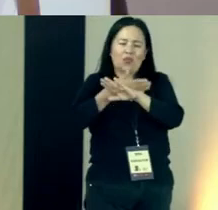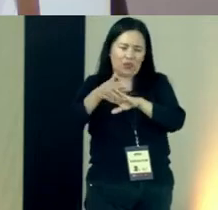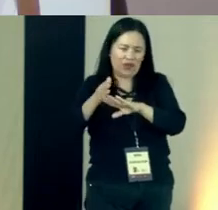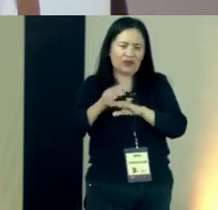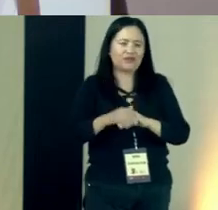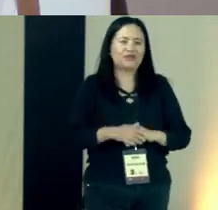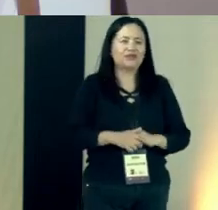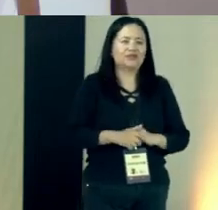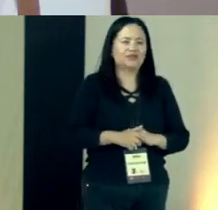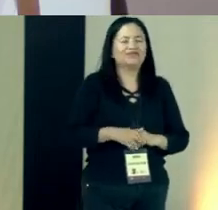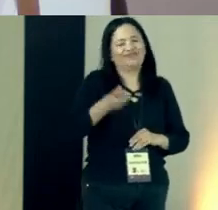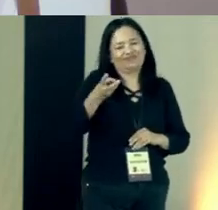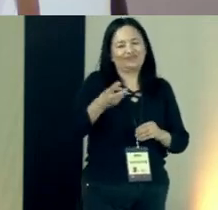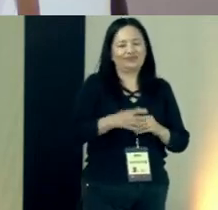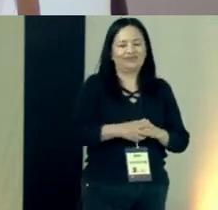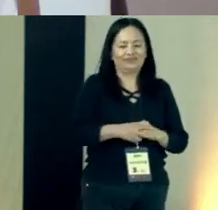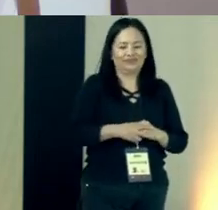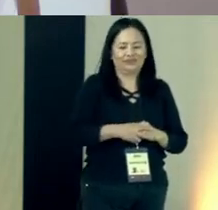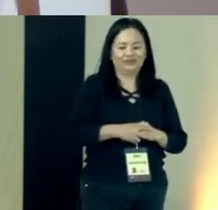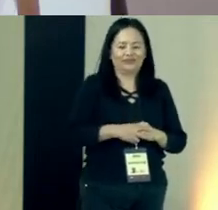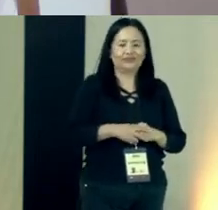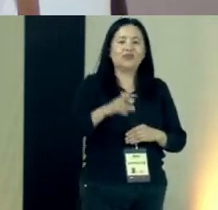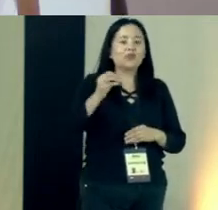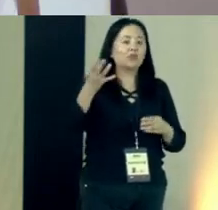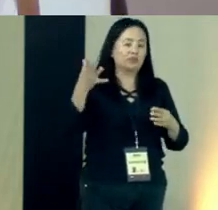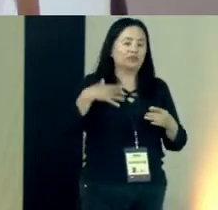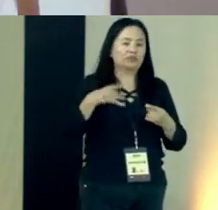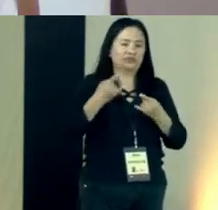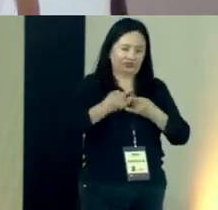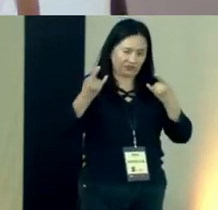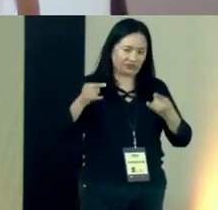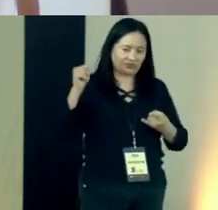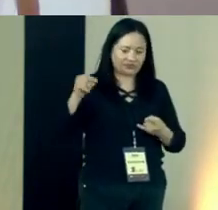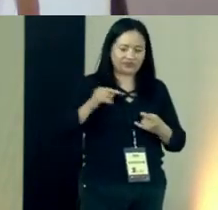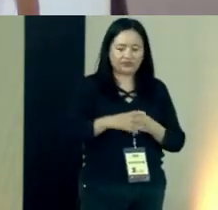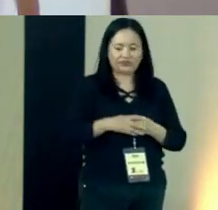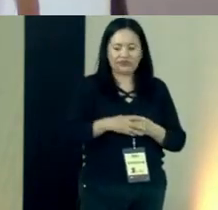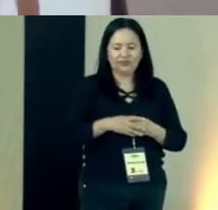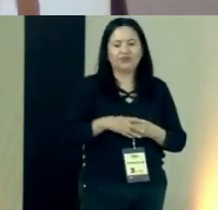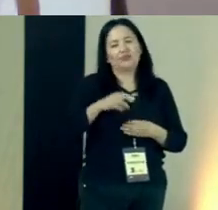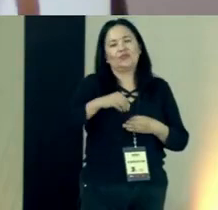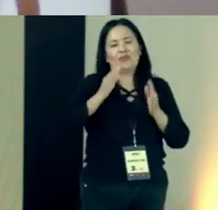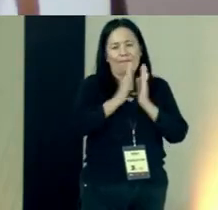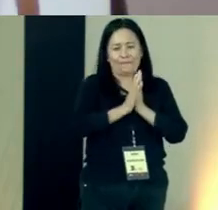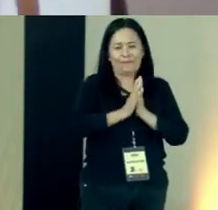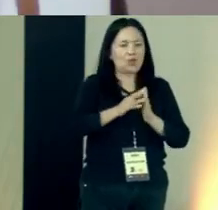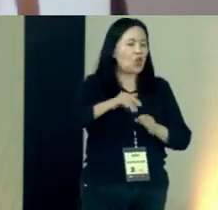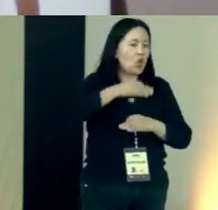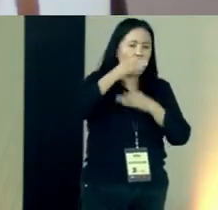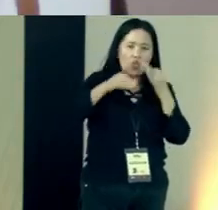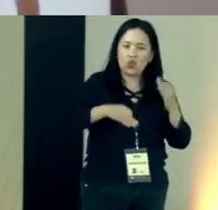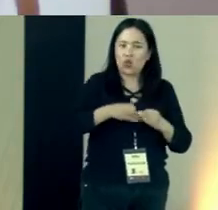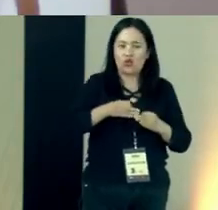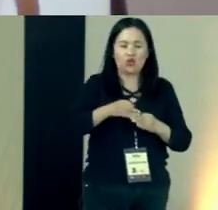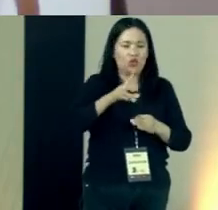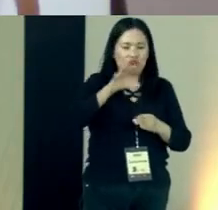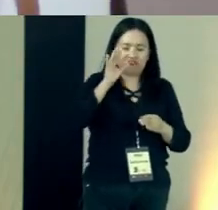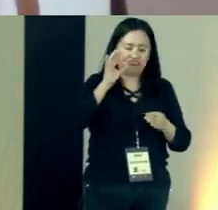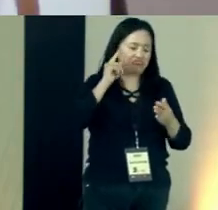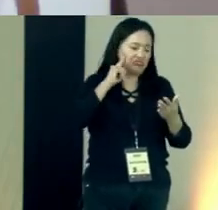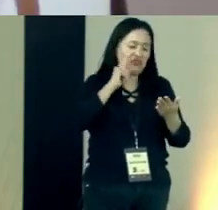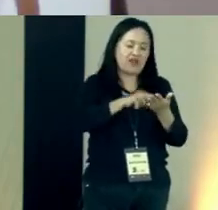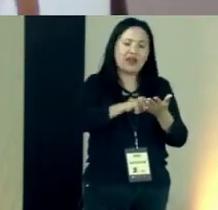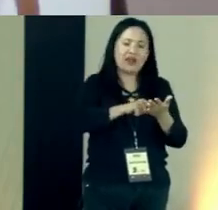absurdas, pues es víctima también de varios cuentos de Machado de Assis. Entonces, Machado de Assis, les recomiendo, lo que encuentren suyo,